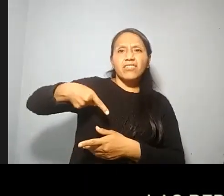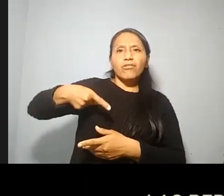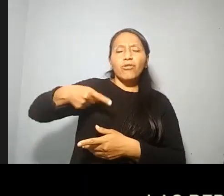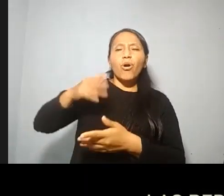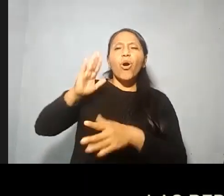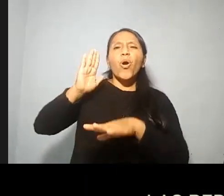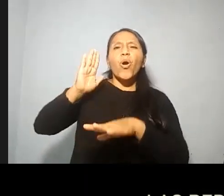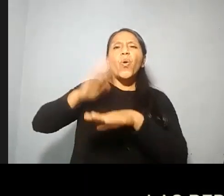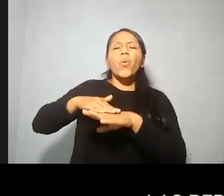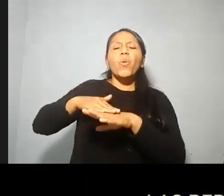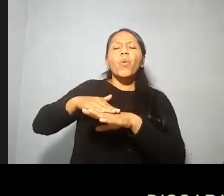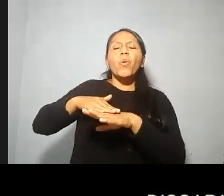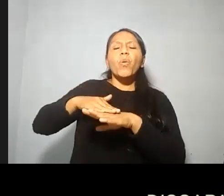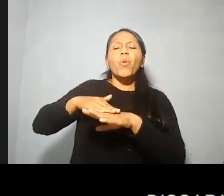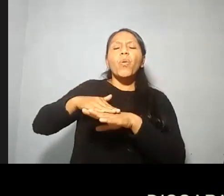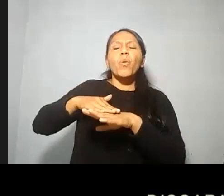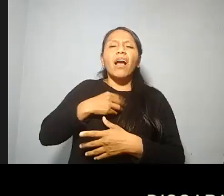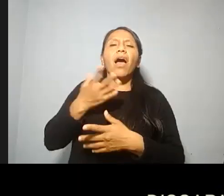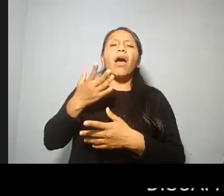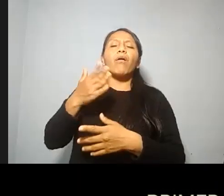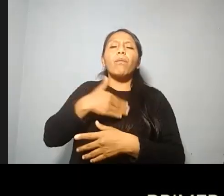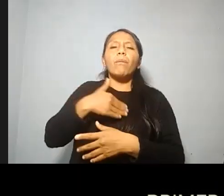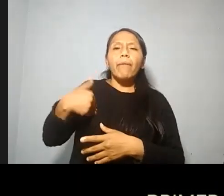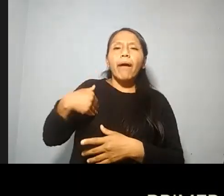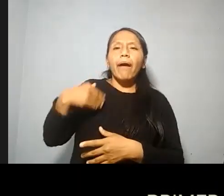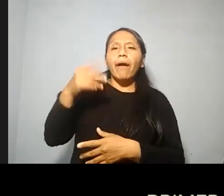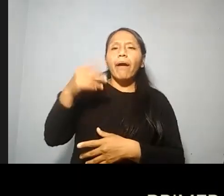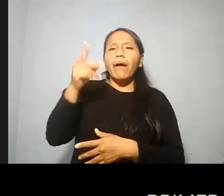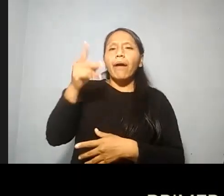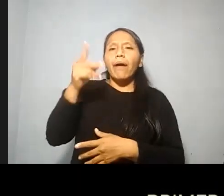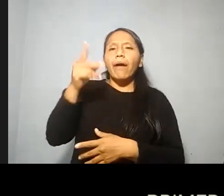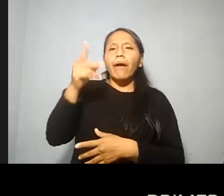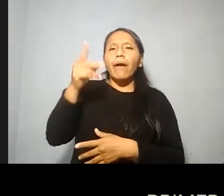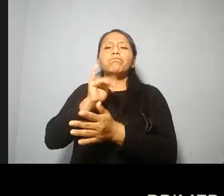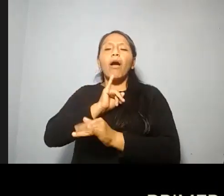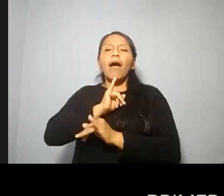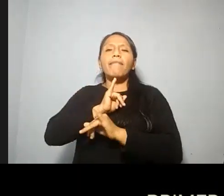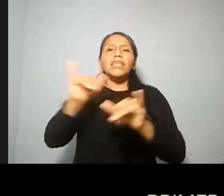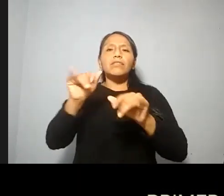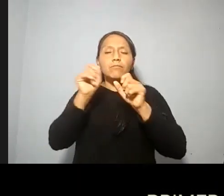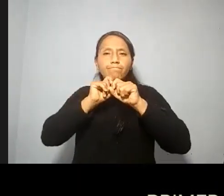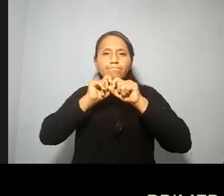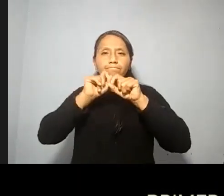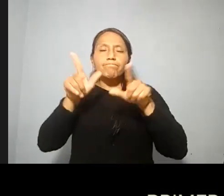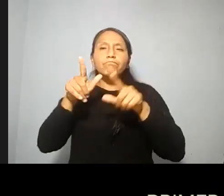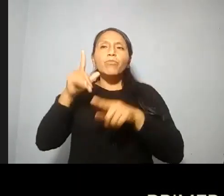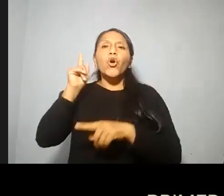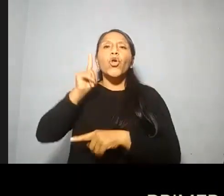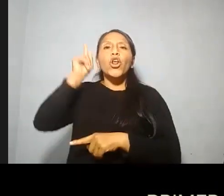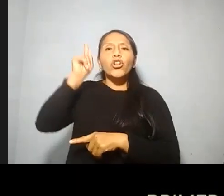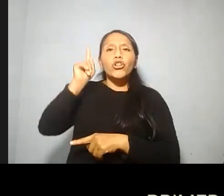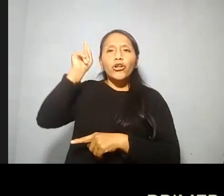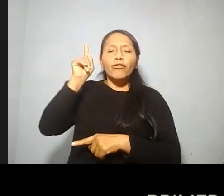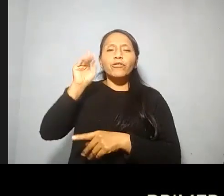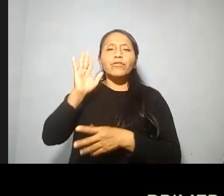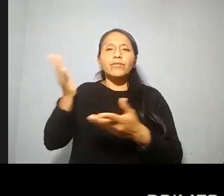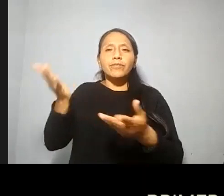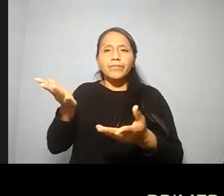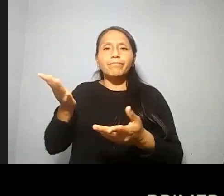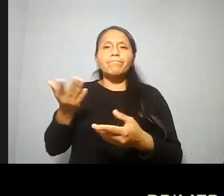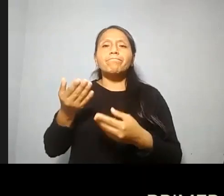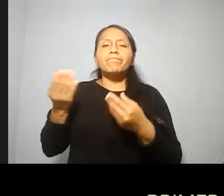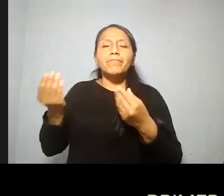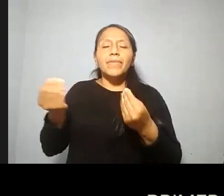cometido generalmente por los padres o una advertencia de los dioses acerca de que